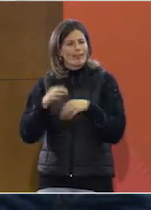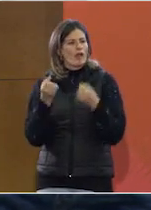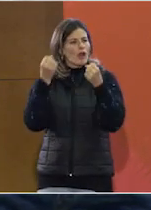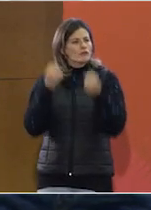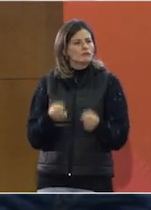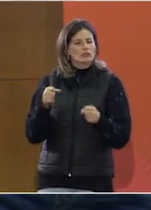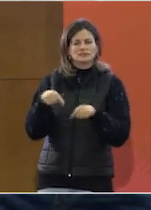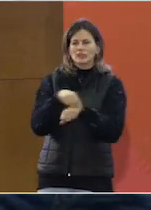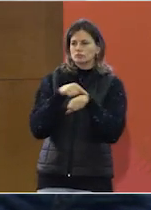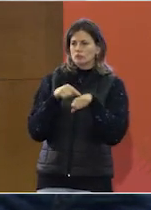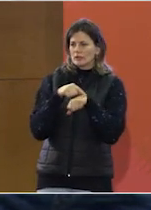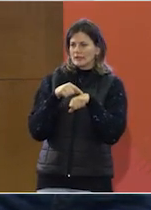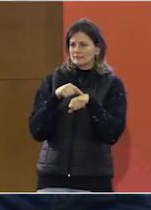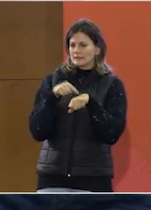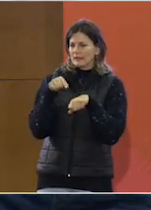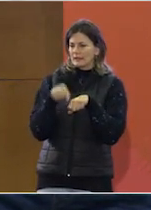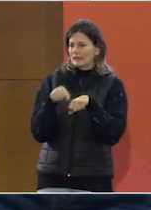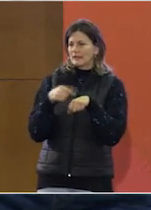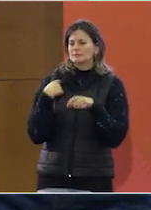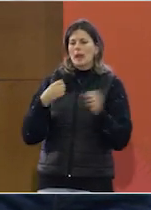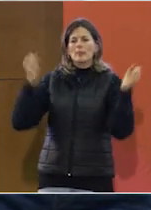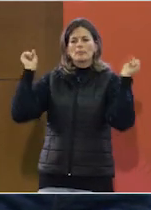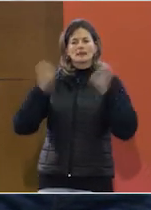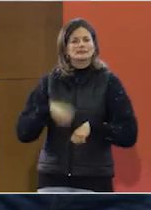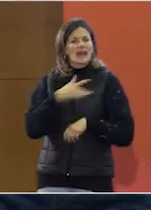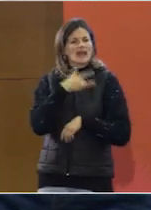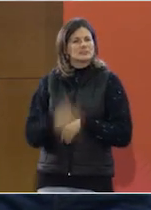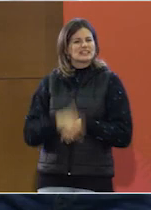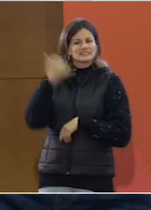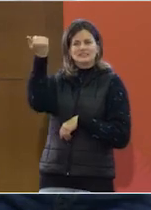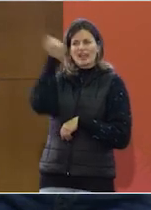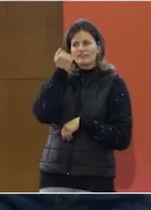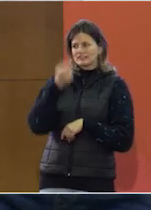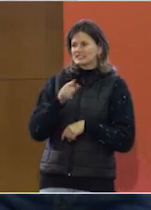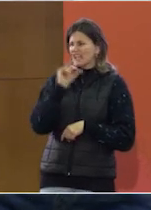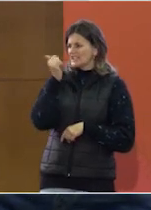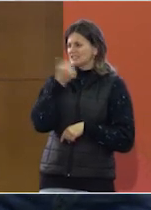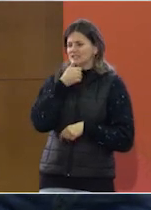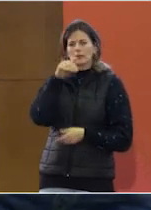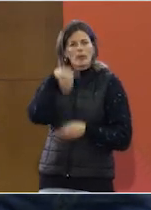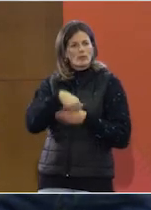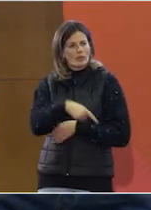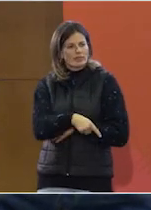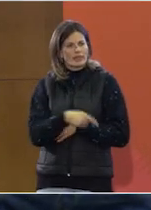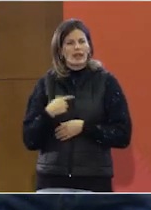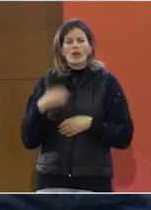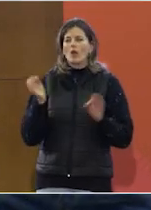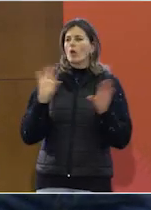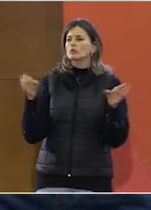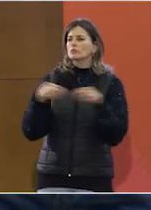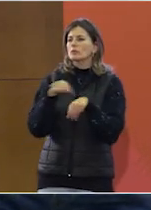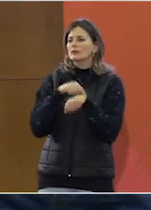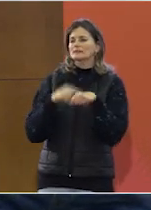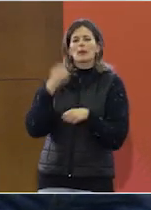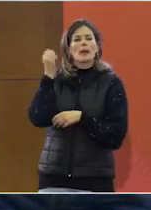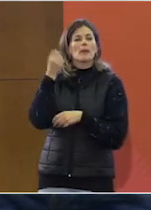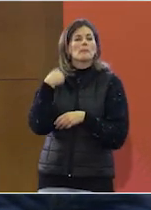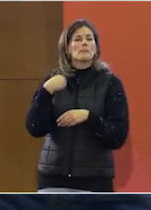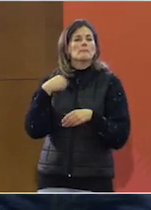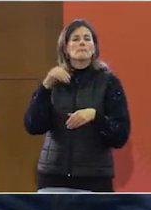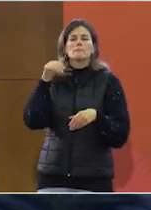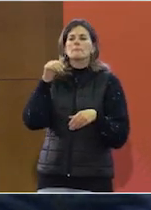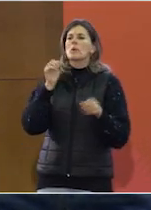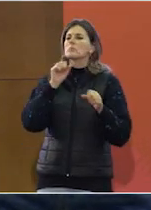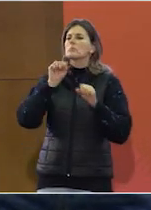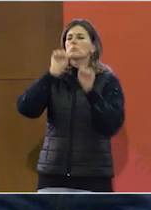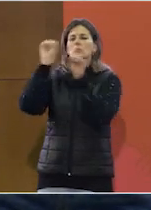fuerzas políticas pactaron las amnistías fiscales, que las fuerzas políticas que pactaron las amnistías fiscales para proteger